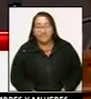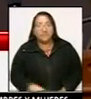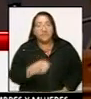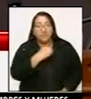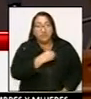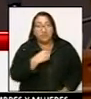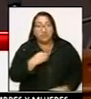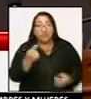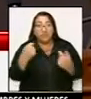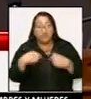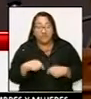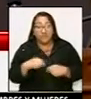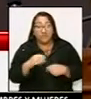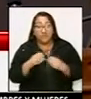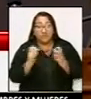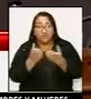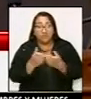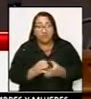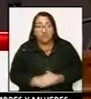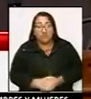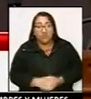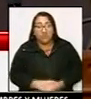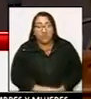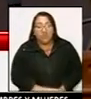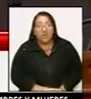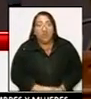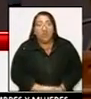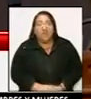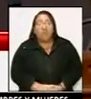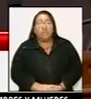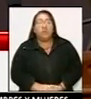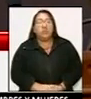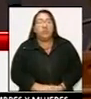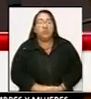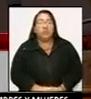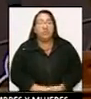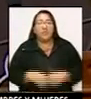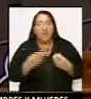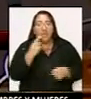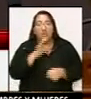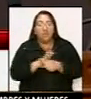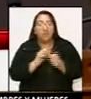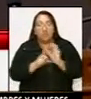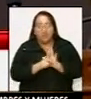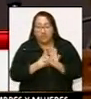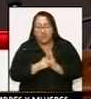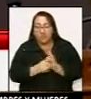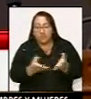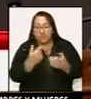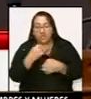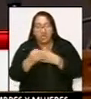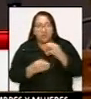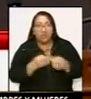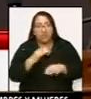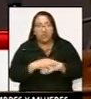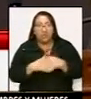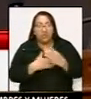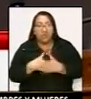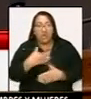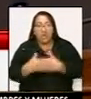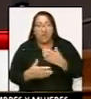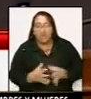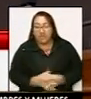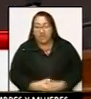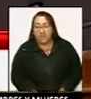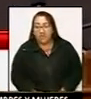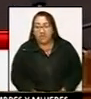acudiendo al Congreso de la República para dar cumplimiento a una ley y venir a explicar los avances